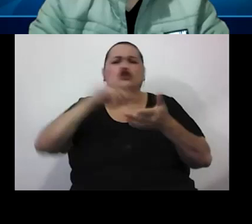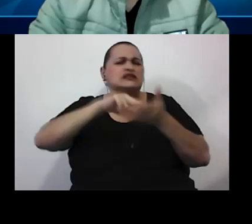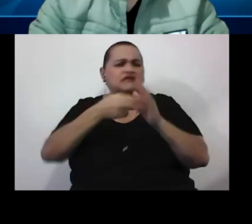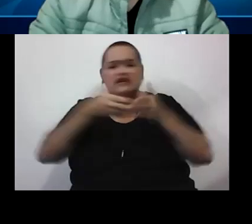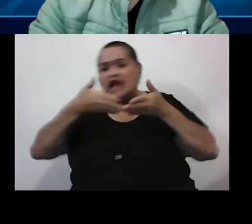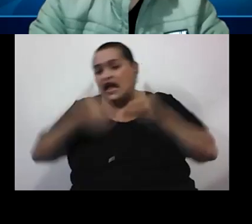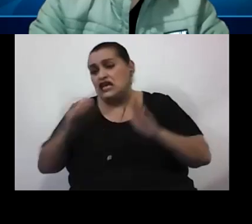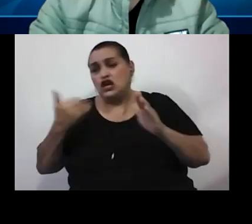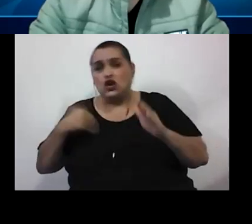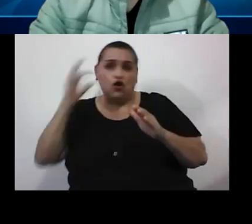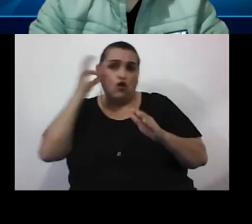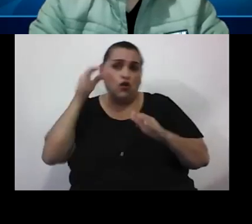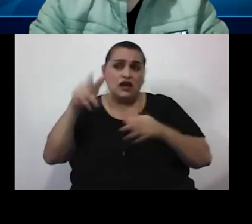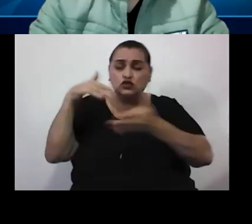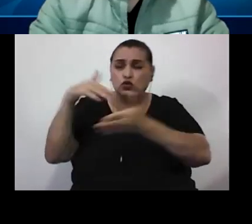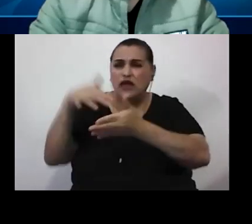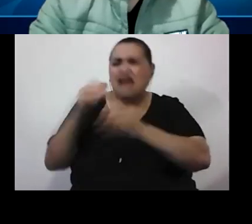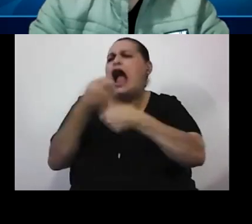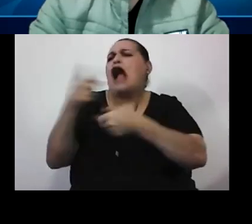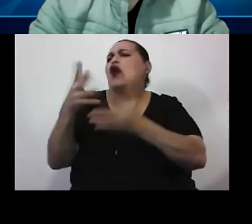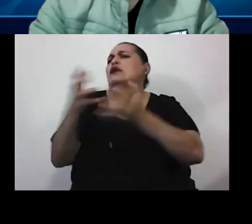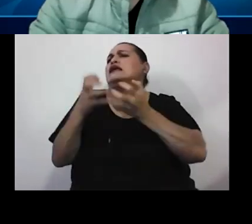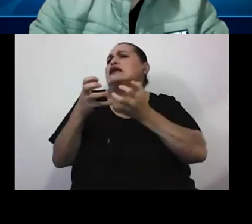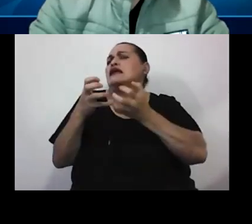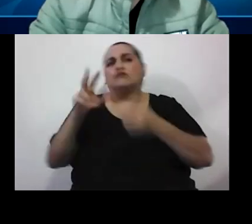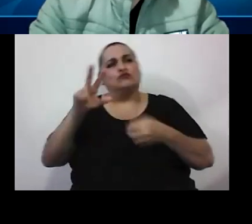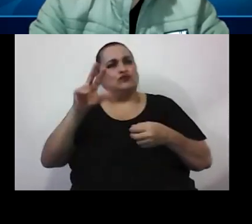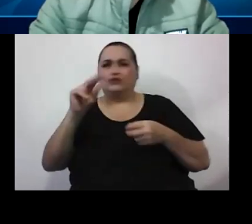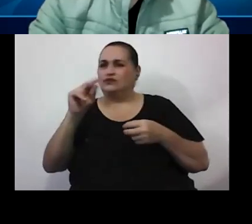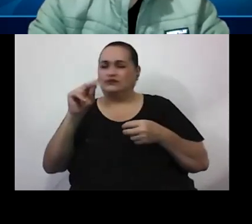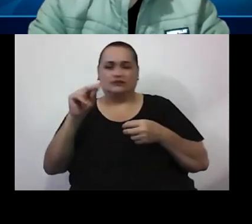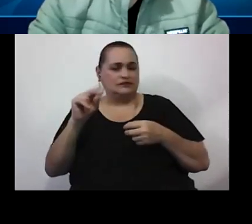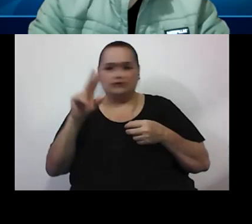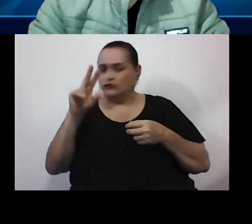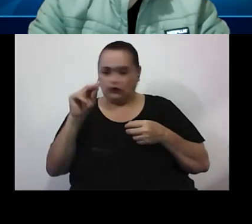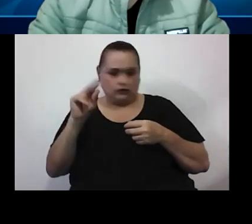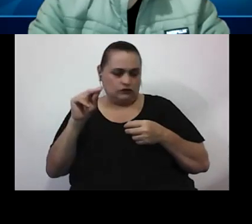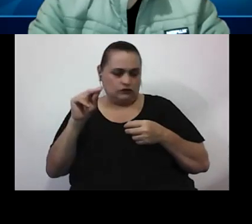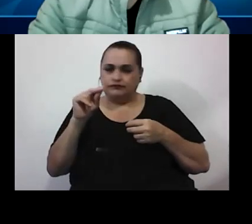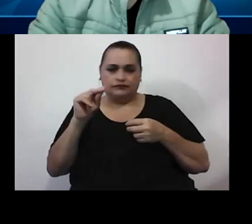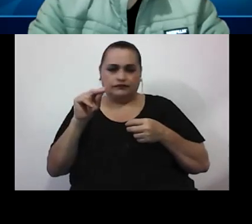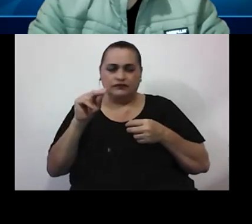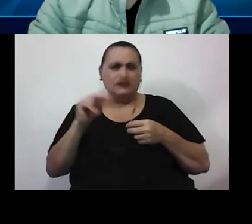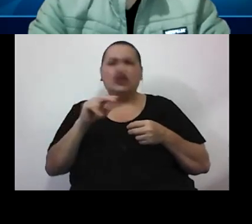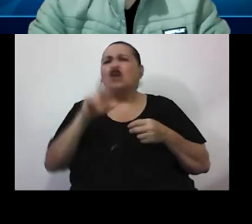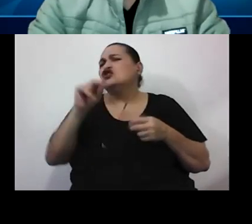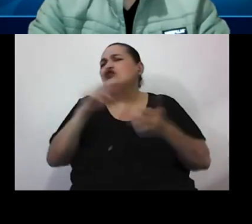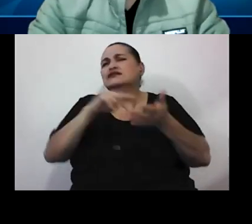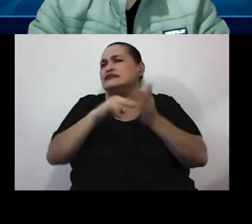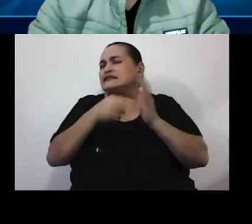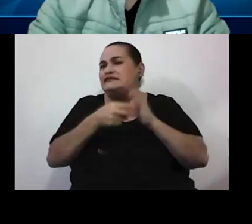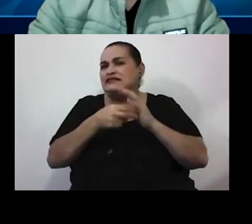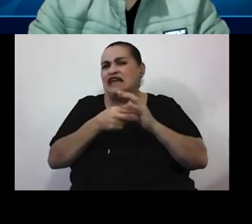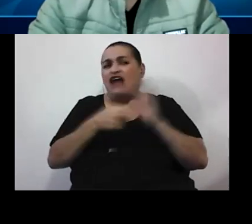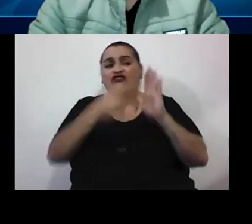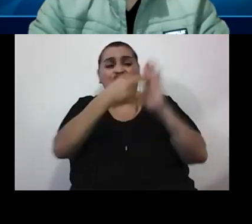el alumna, el alumno haga lo que deseen, de ninguna forma. Tampoco es dejar de tener reglas,